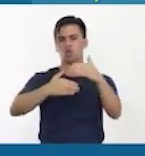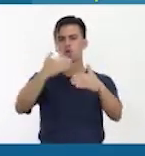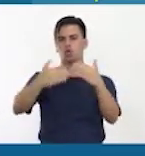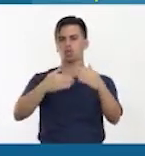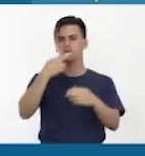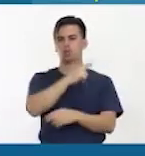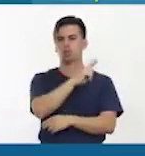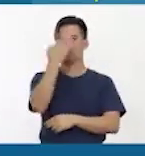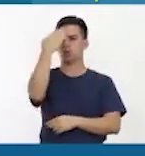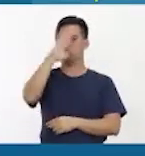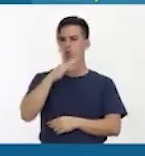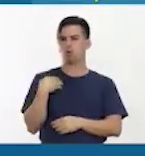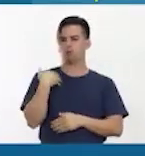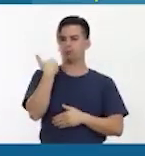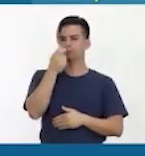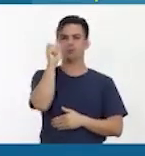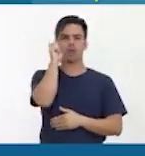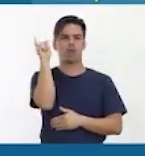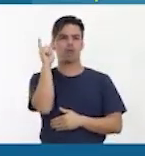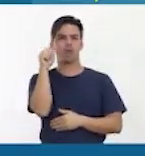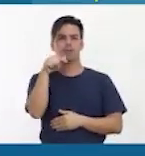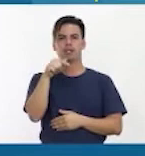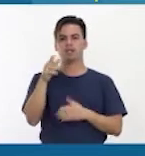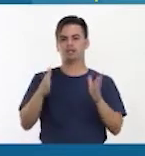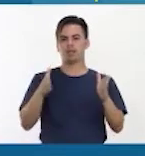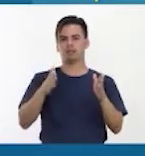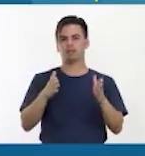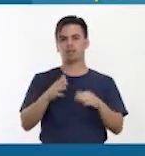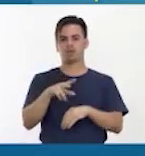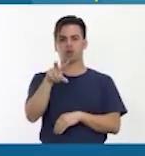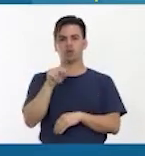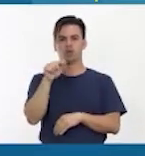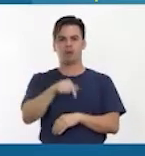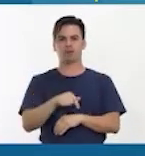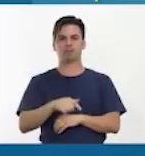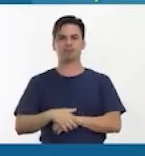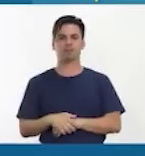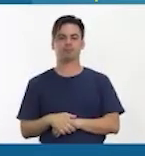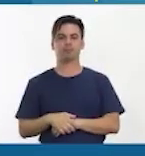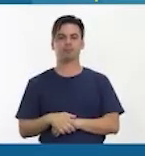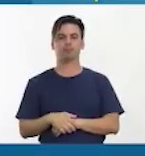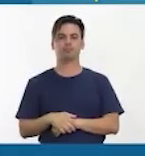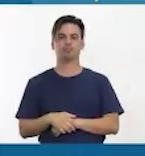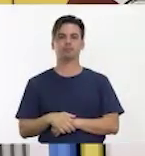cubano y aportan nuevas experiencias en las condiciones de época contemporánea.